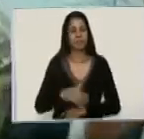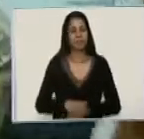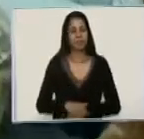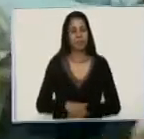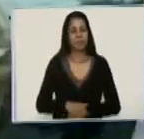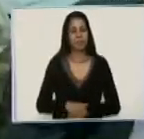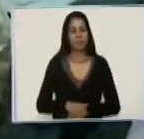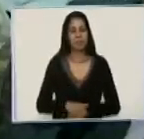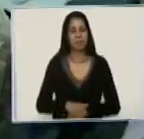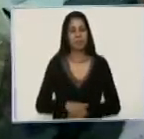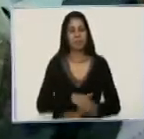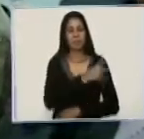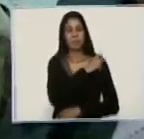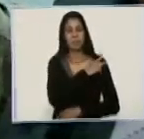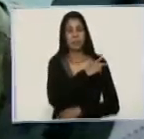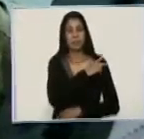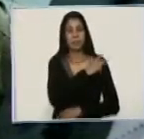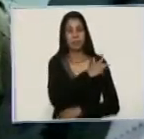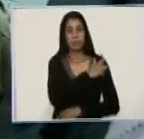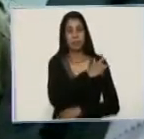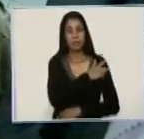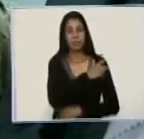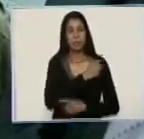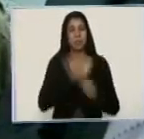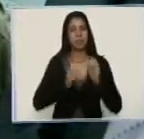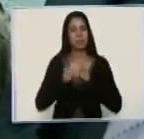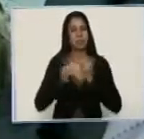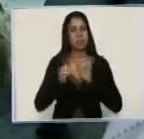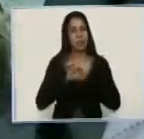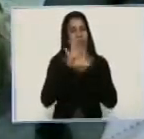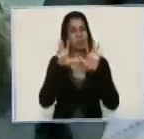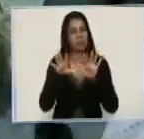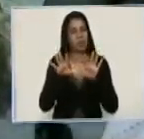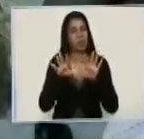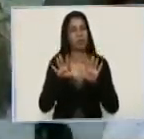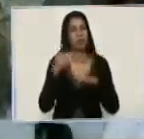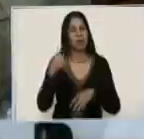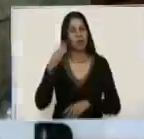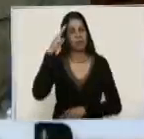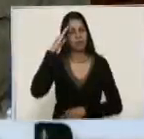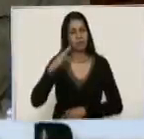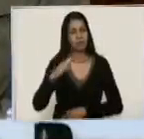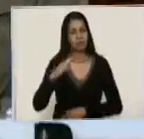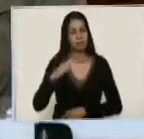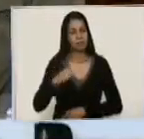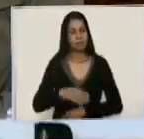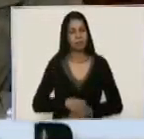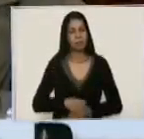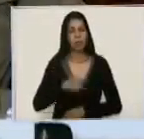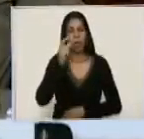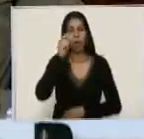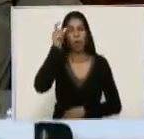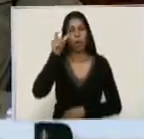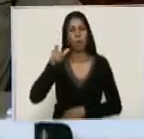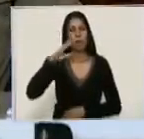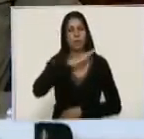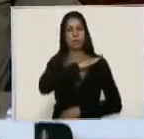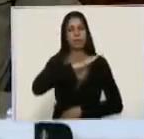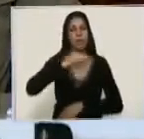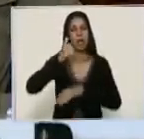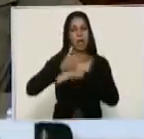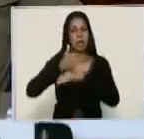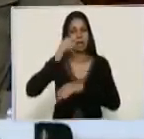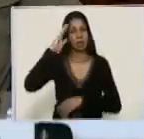Soto siempre lo ha dicho, una claridad extraordinaria. Fue el general Pérez Arcay, allí también estuvo